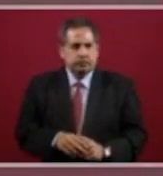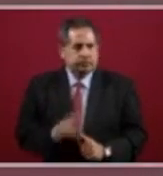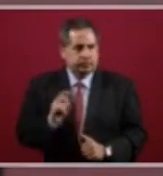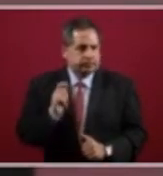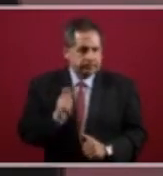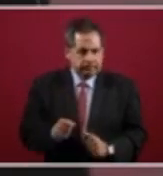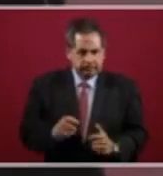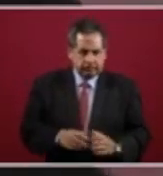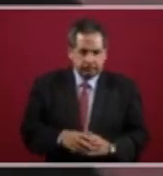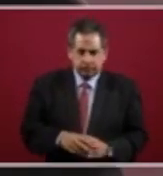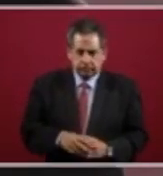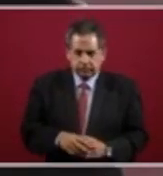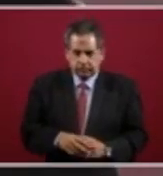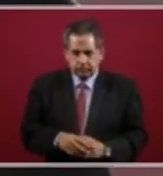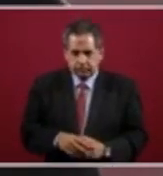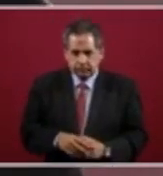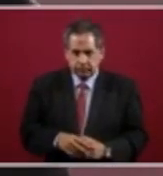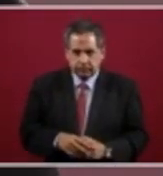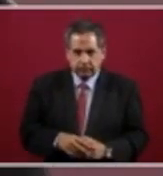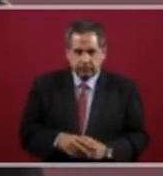es